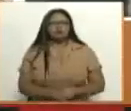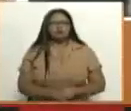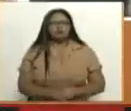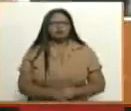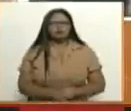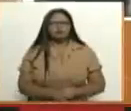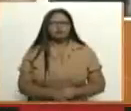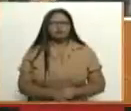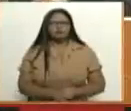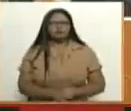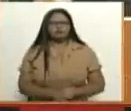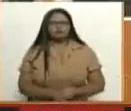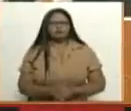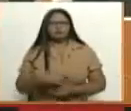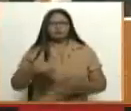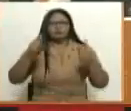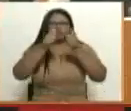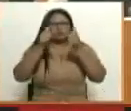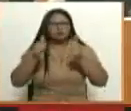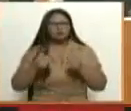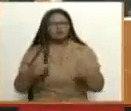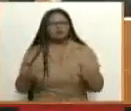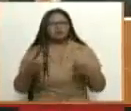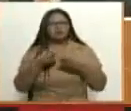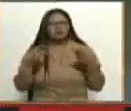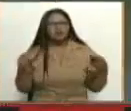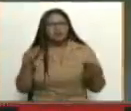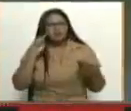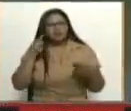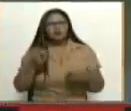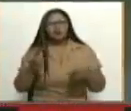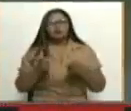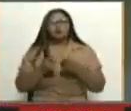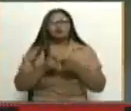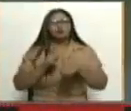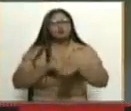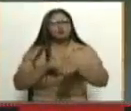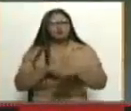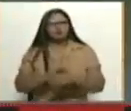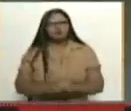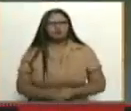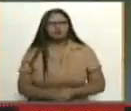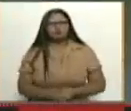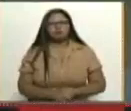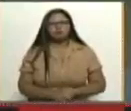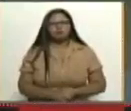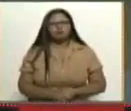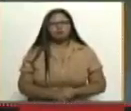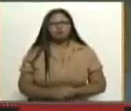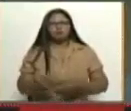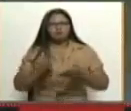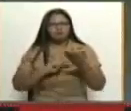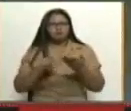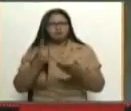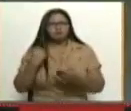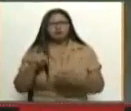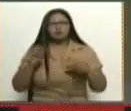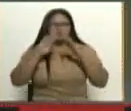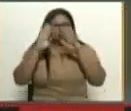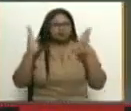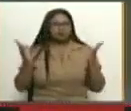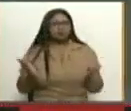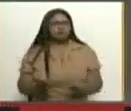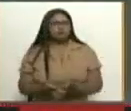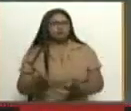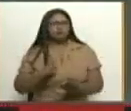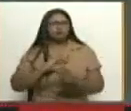del sistema global dominado por Estados Unidos. Profe, nos queda poco tiempo. Le pregunto, ¿qué lectura tiene para el mundo entero